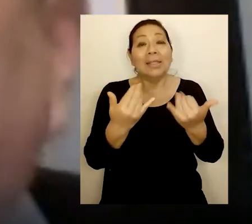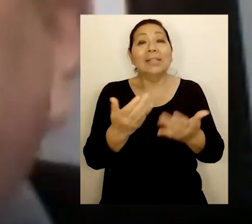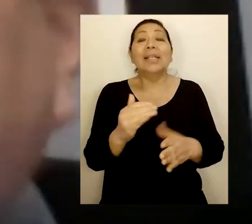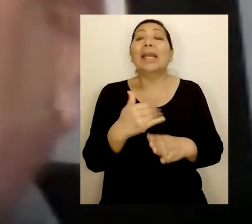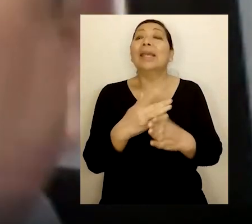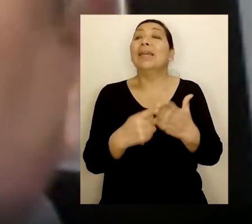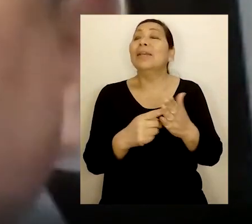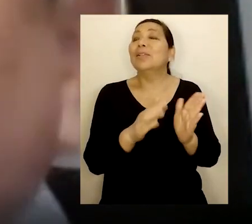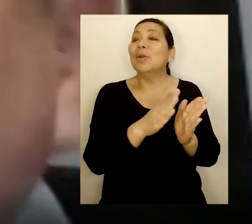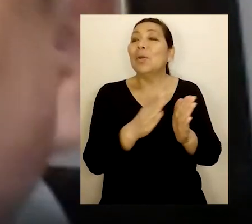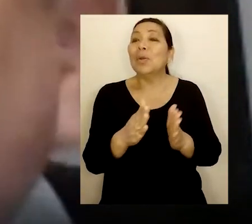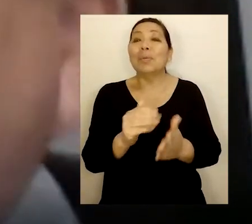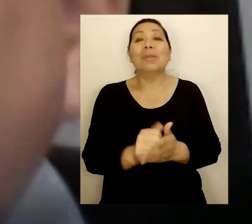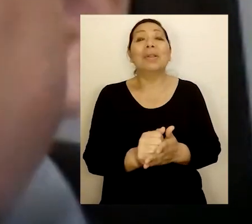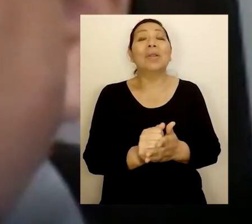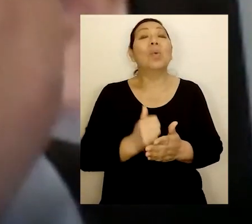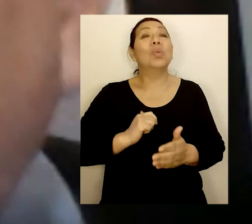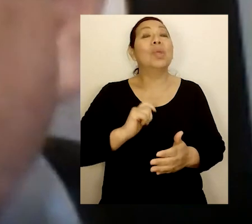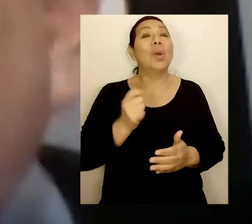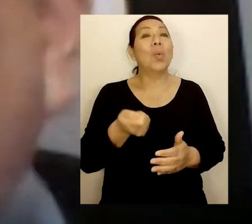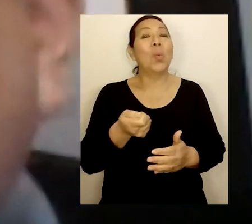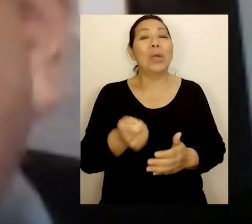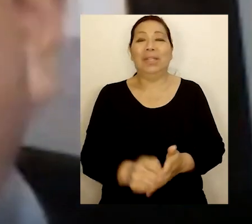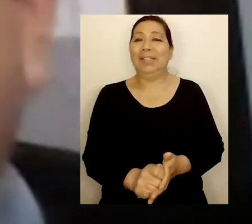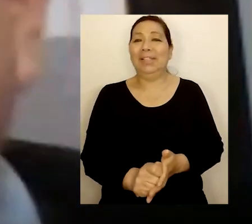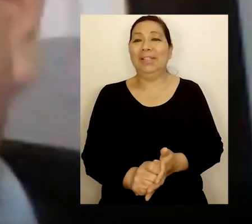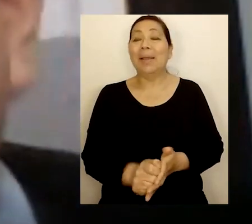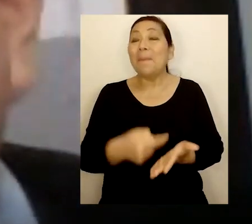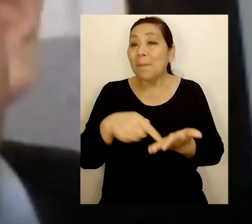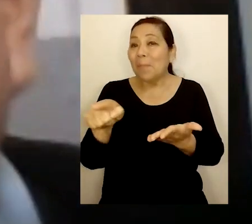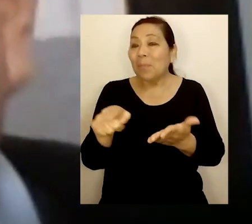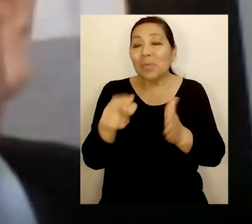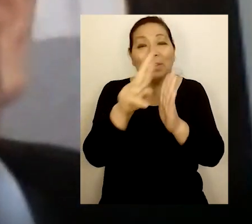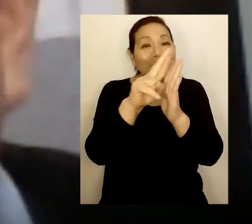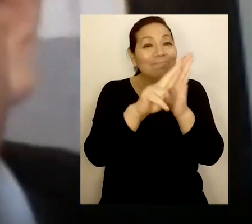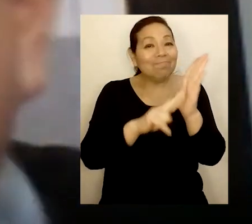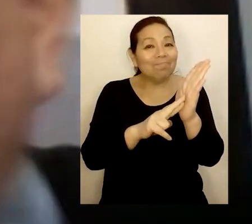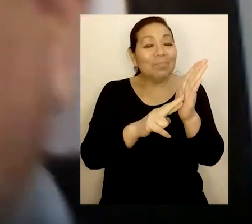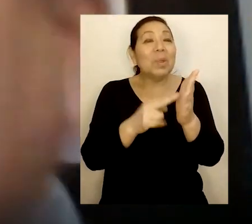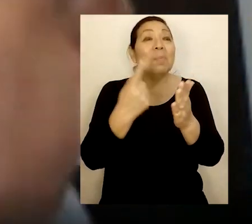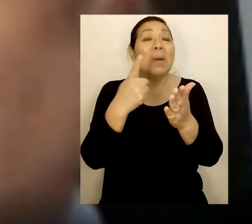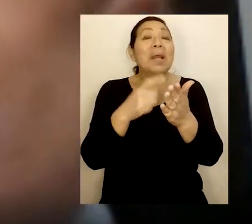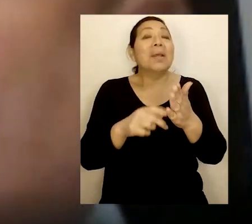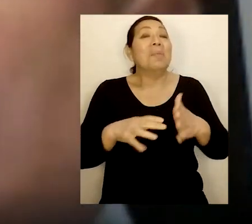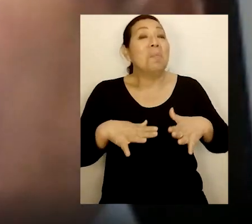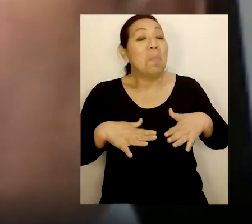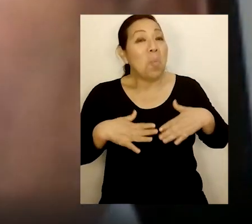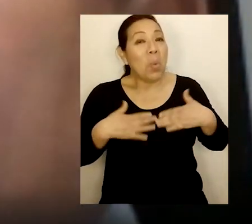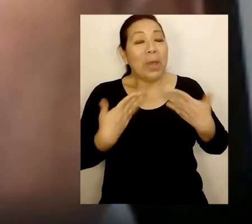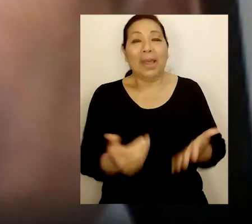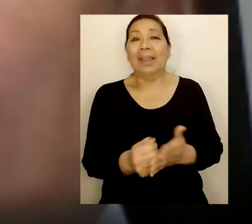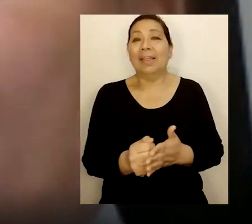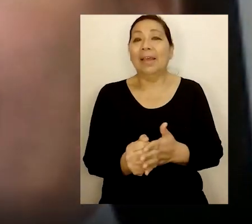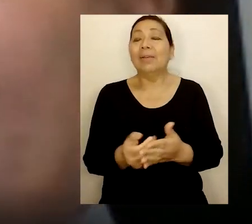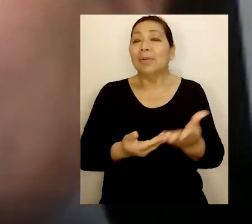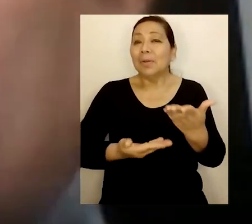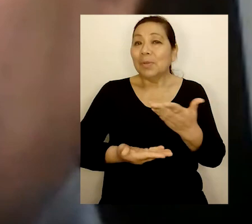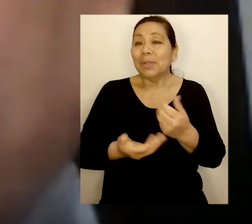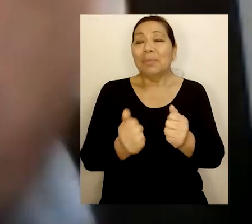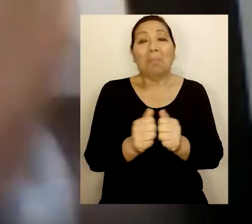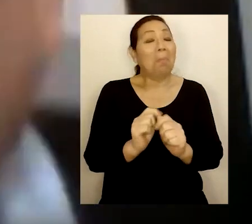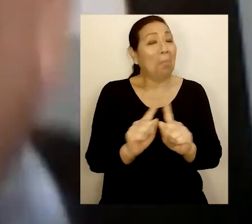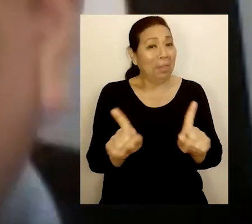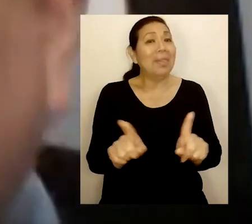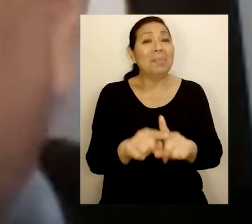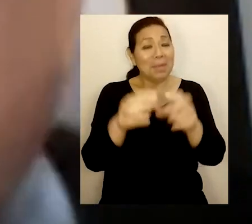facultad excluyente y exclusiva del juez la emisión de una resolución para que pueda rehabilitarse mi